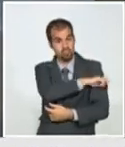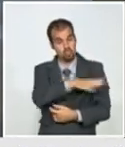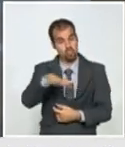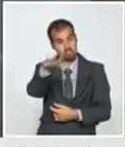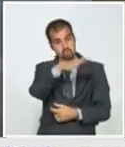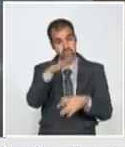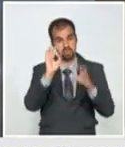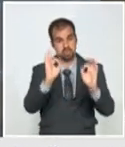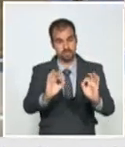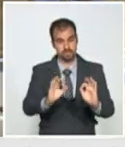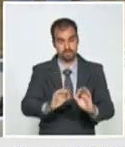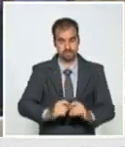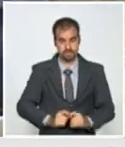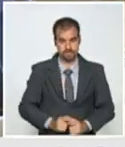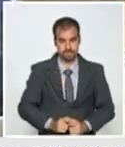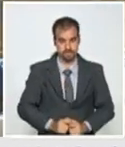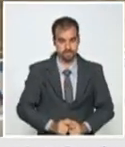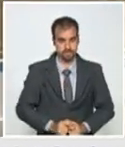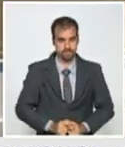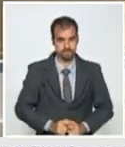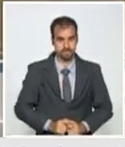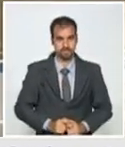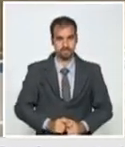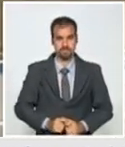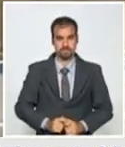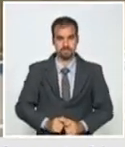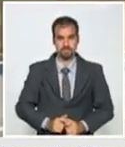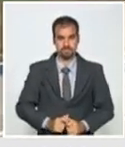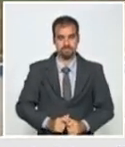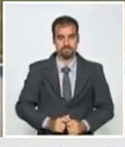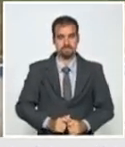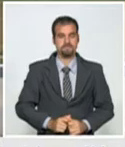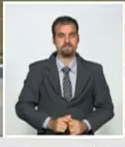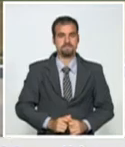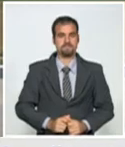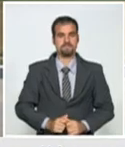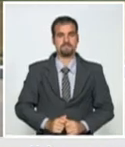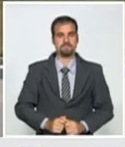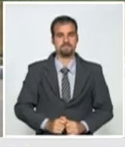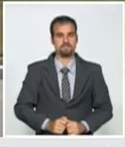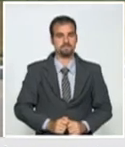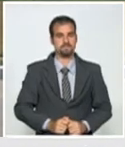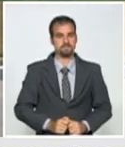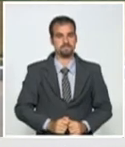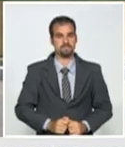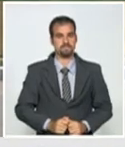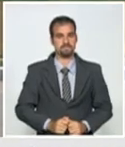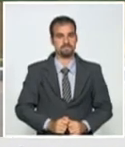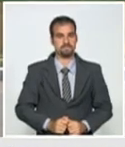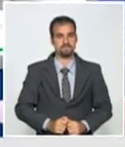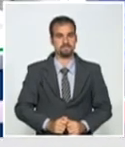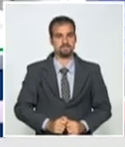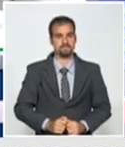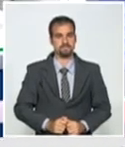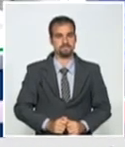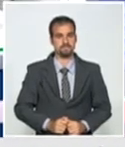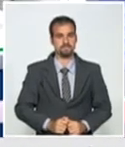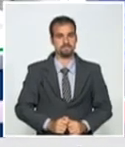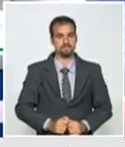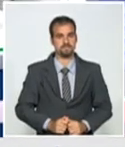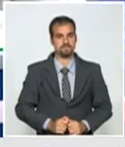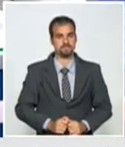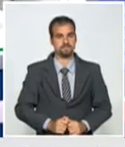inmune y feliz. En Mayabeque, Lianne Soto, Sistema Informativo de la Televisión Cubana. Y